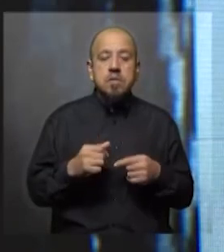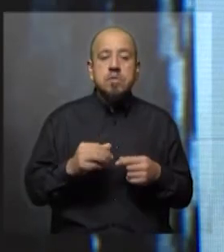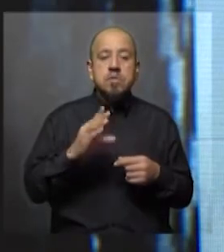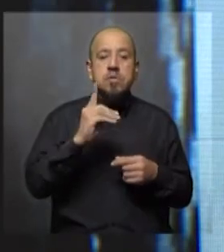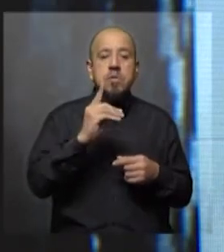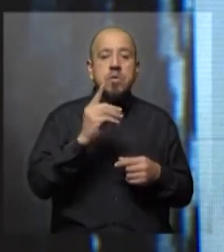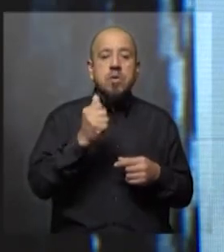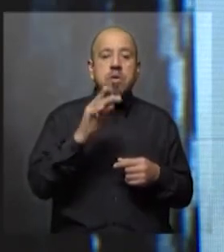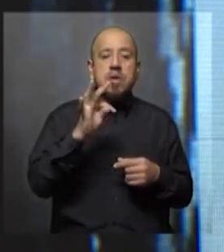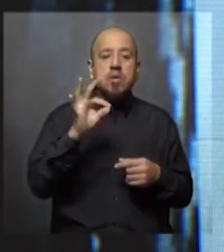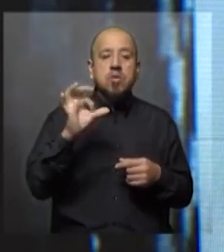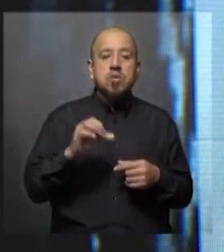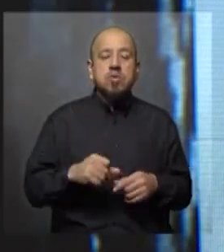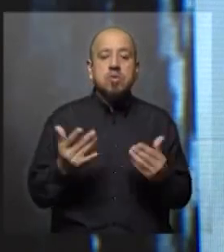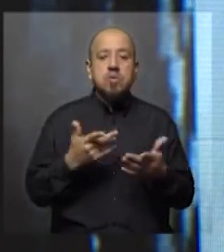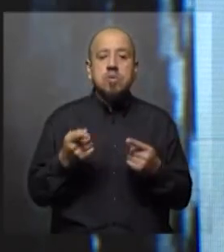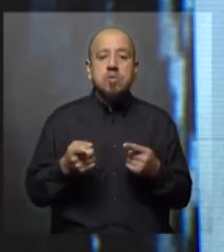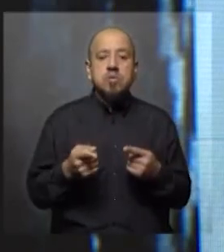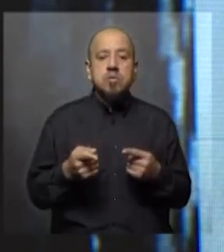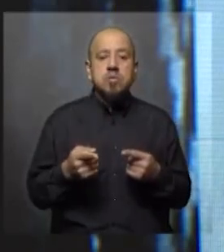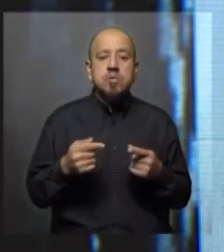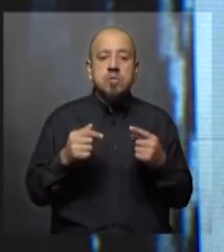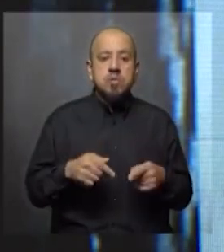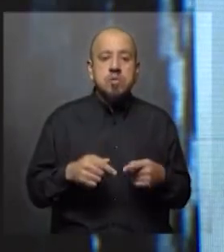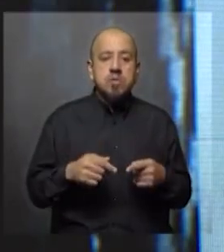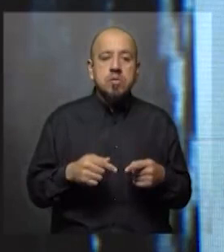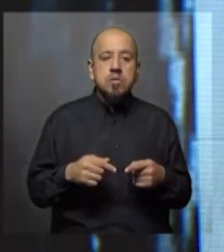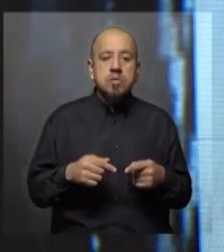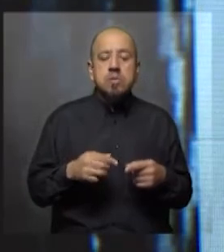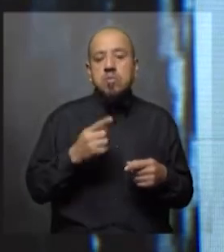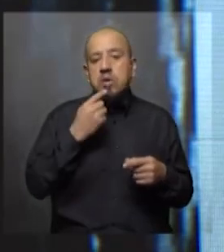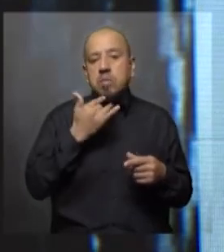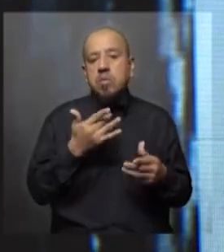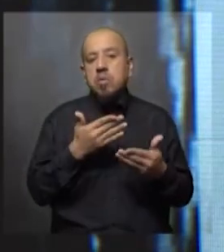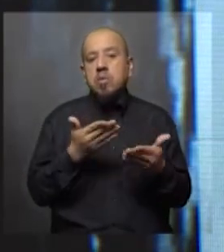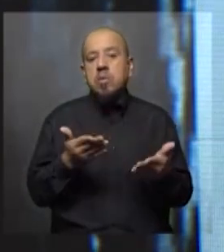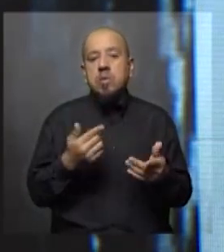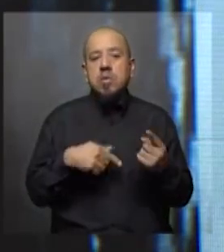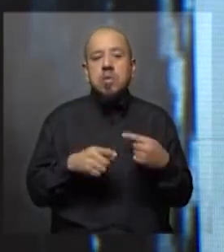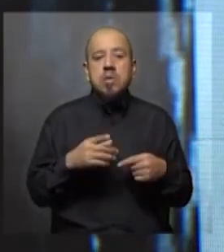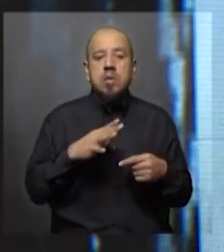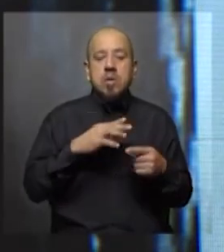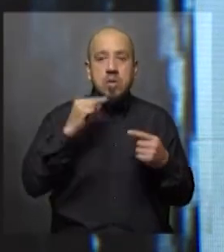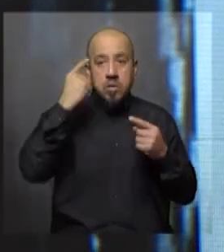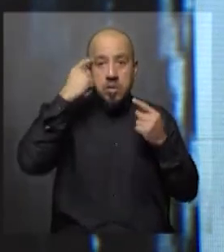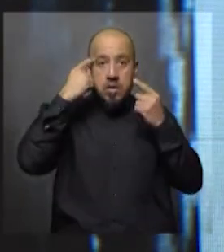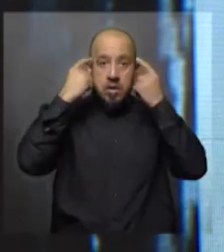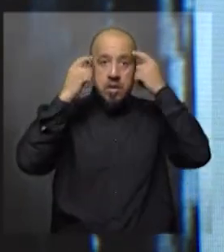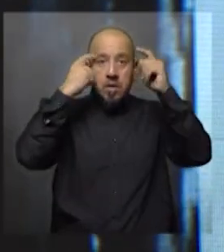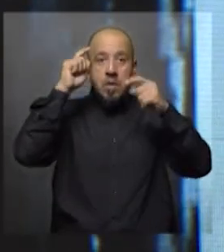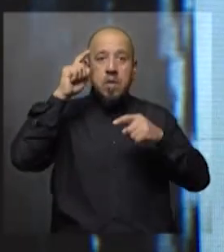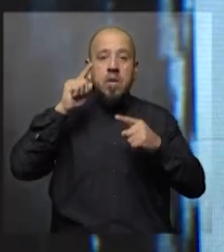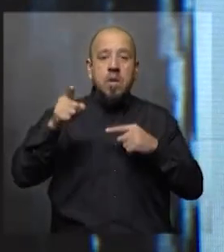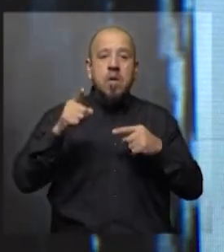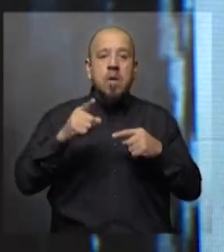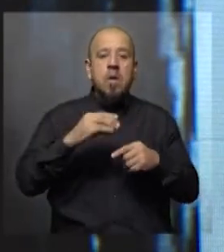digamos y lo que a lo que uno puede asistir es como digamos en lo siguiente hay una idea de currículum se abra